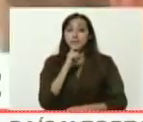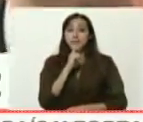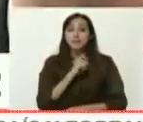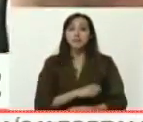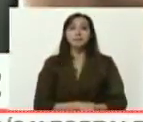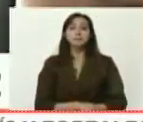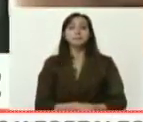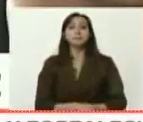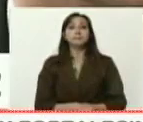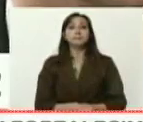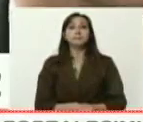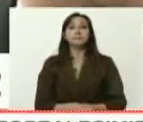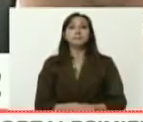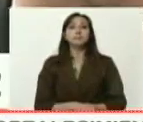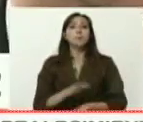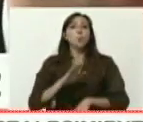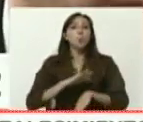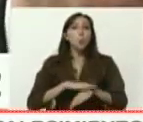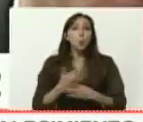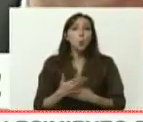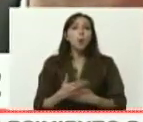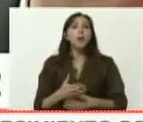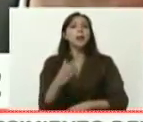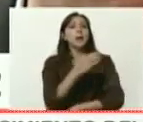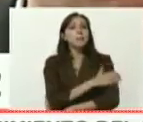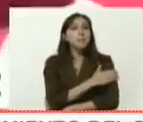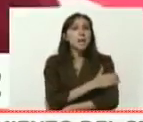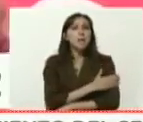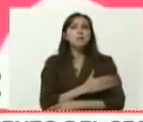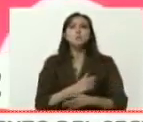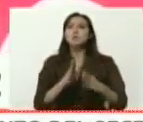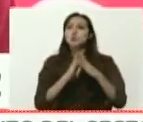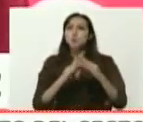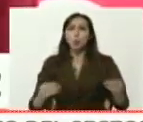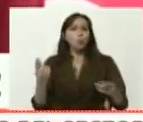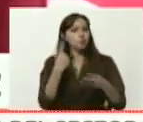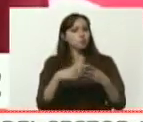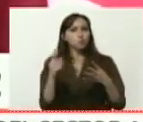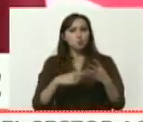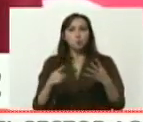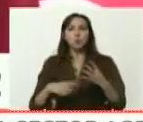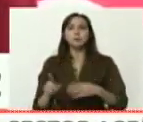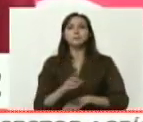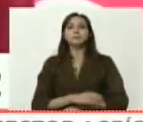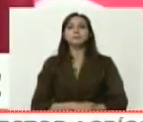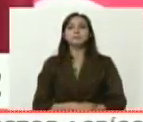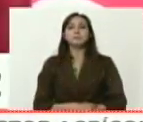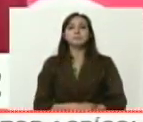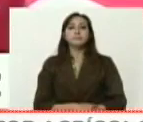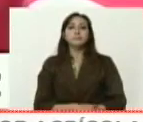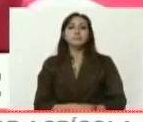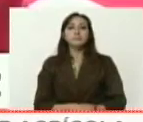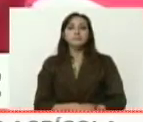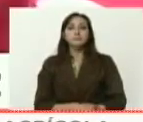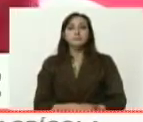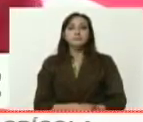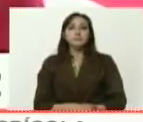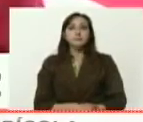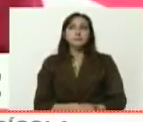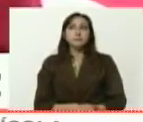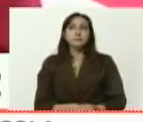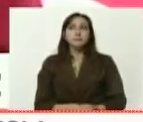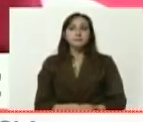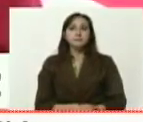las contradicciones históricas del capitalismo, por la guerra termonuclear, por todas esas cosas que sabe la gente de aquí. Pero creo